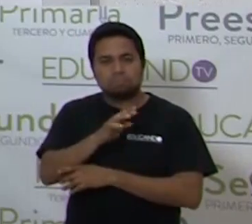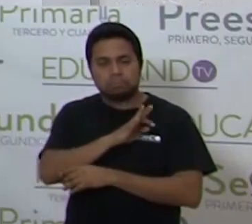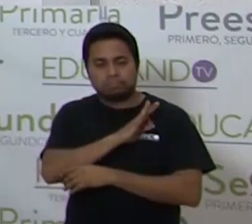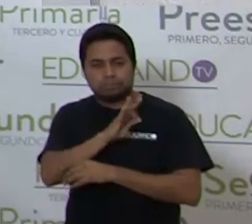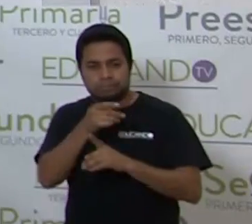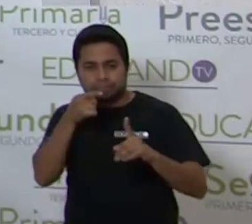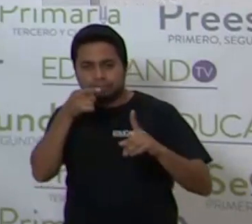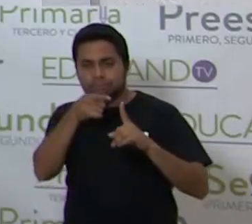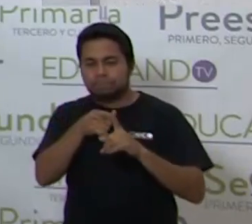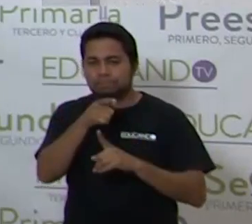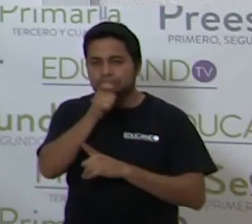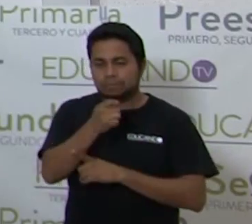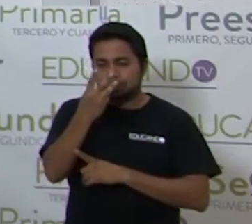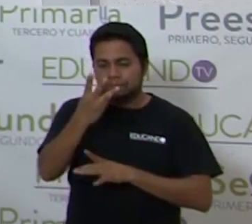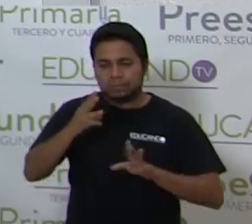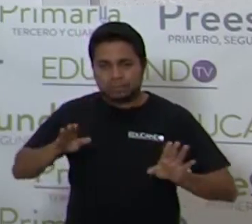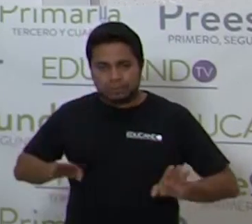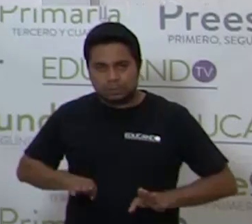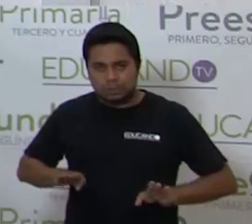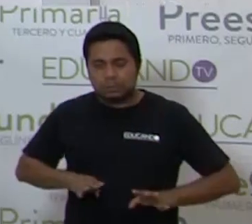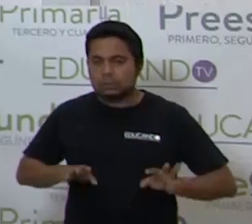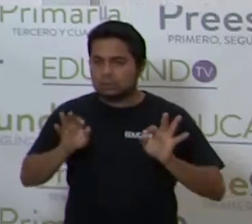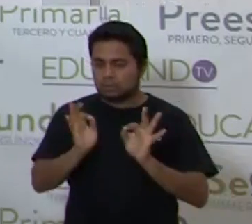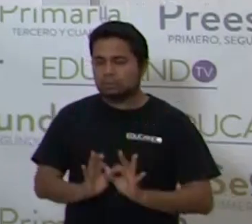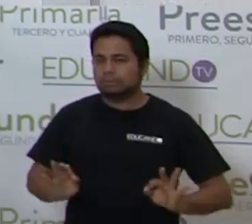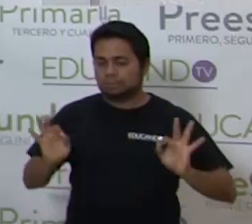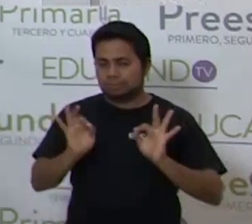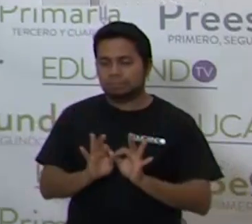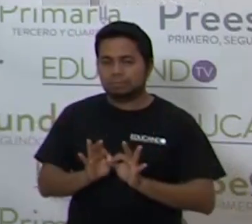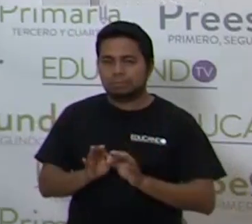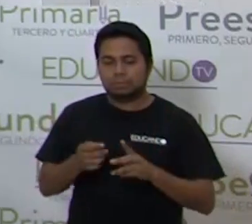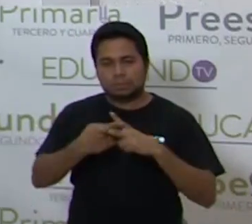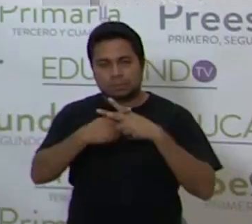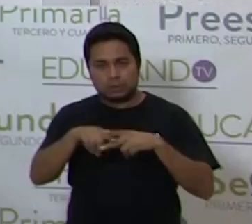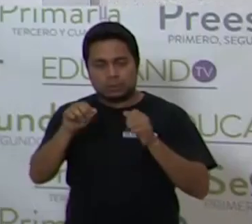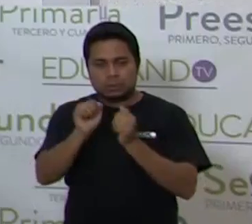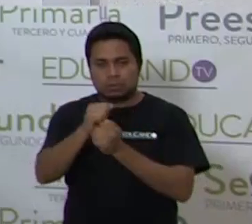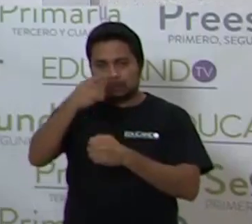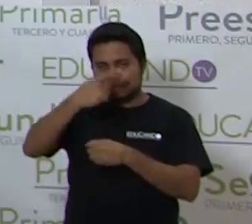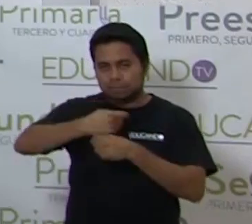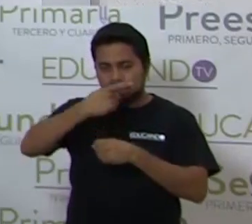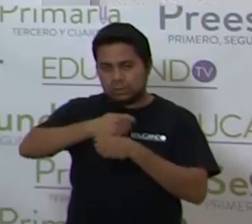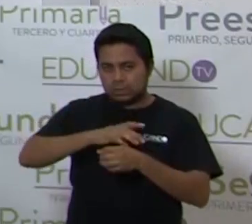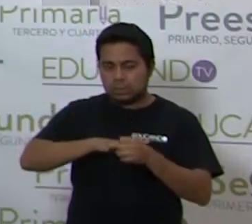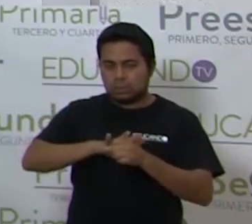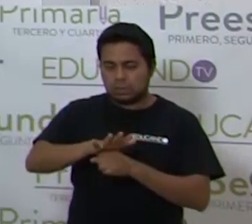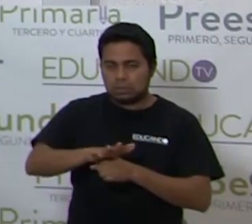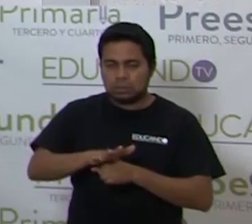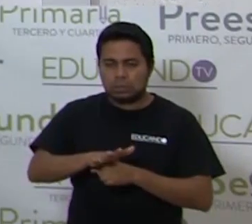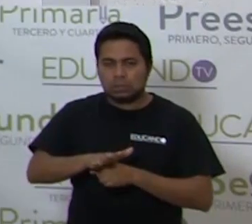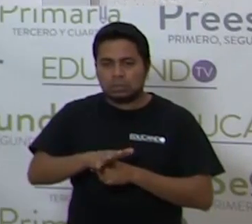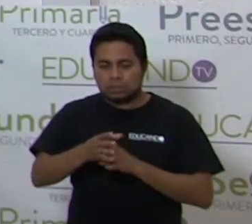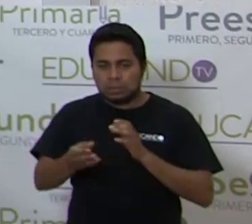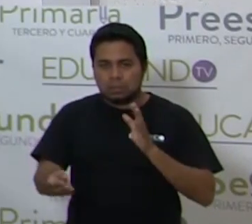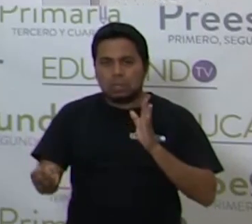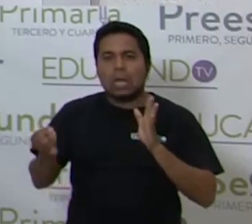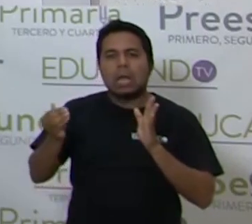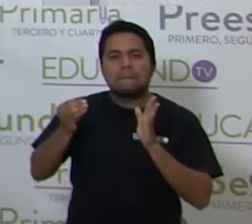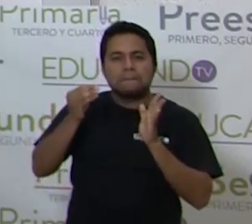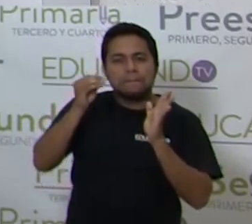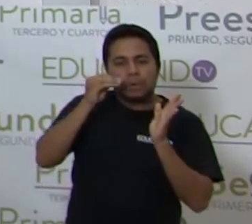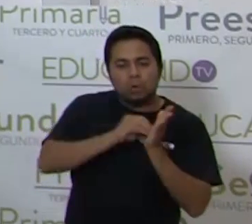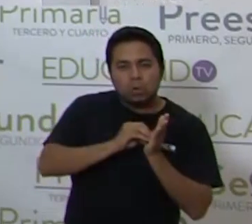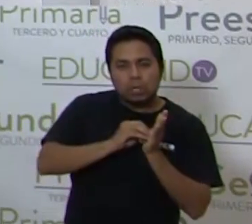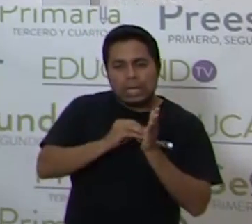definir 3 características importantes. Vamos a empezar con la primera. Colocar la leche,